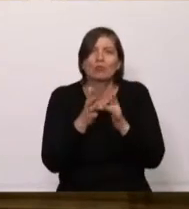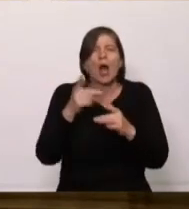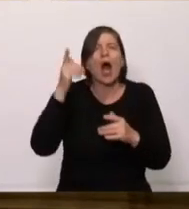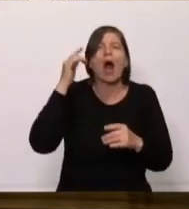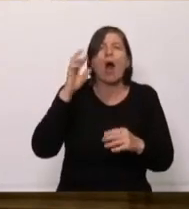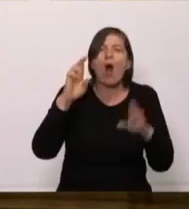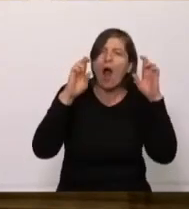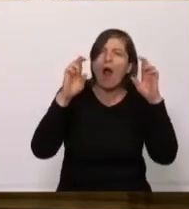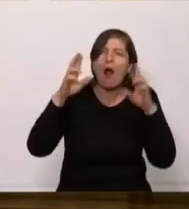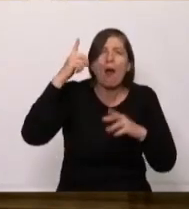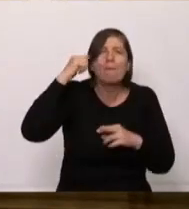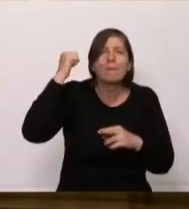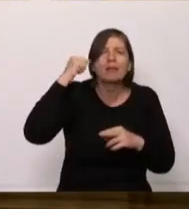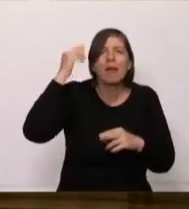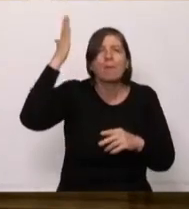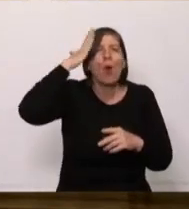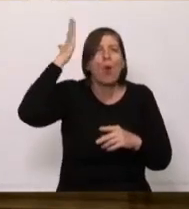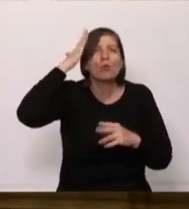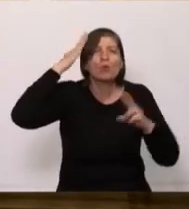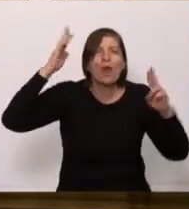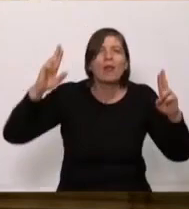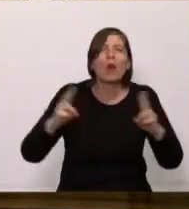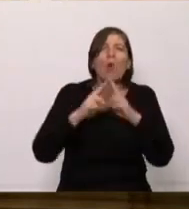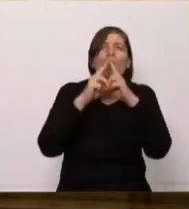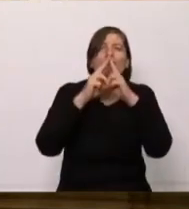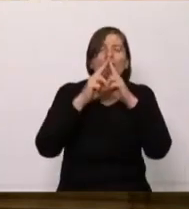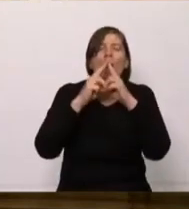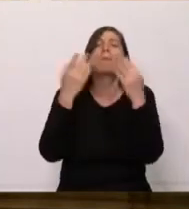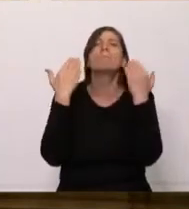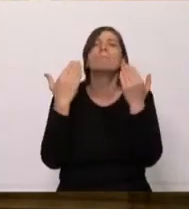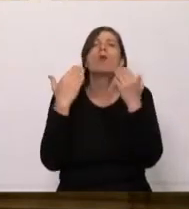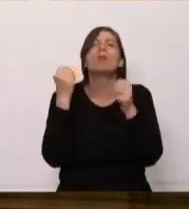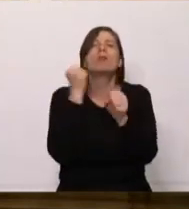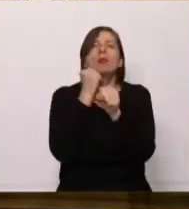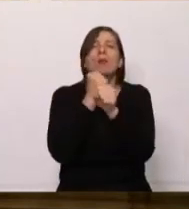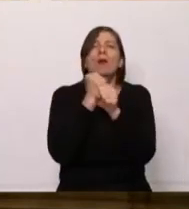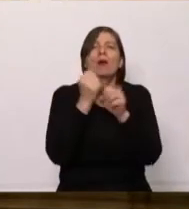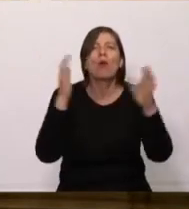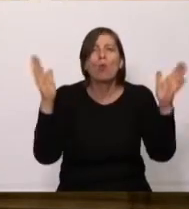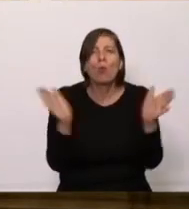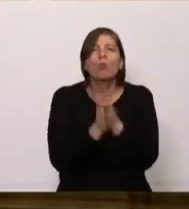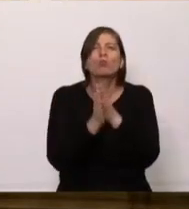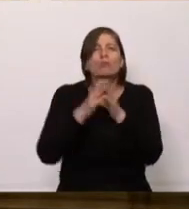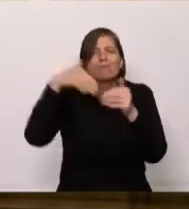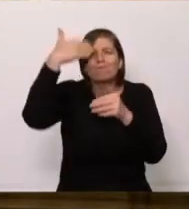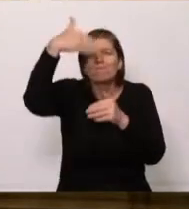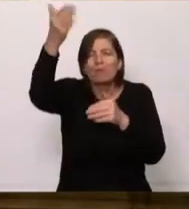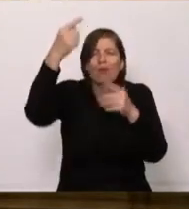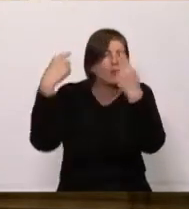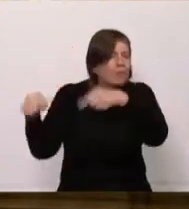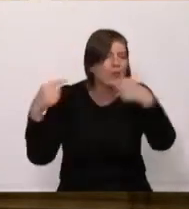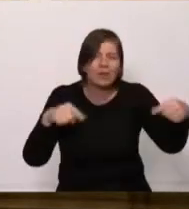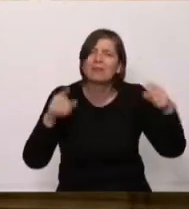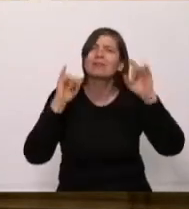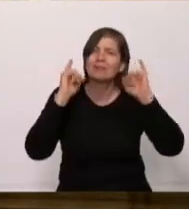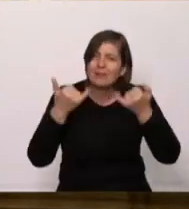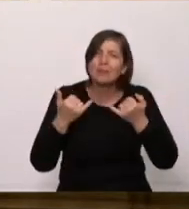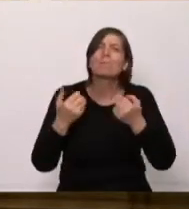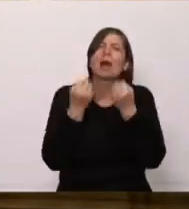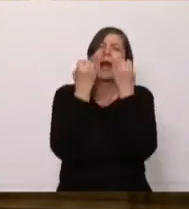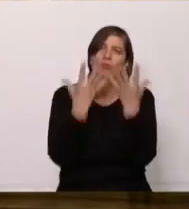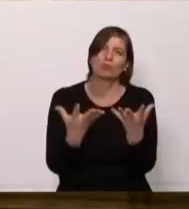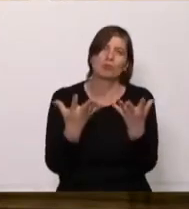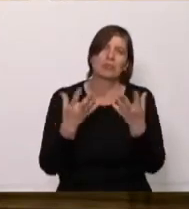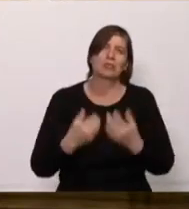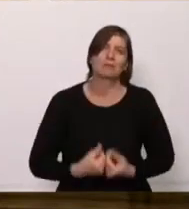Ojalá aprendamos a vivir la cultura del encuentro y a poder trabajar juntos, más allá de las diferencias, para